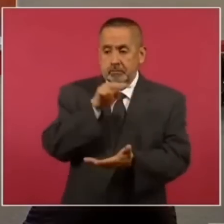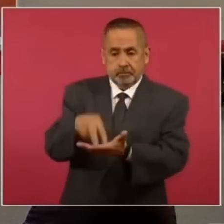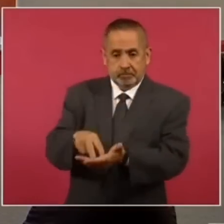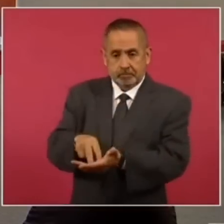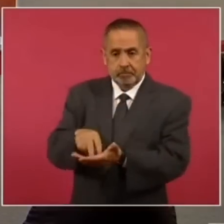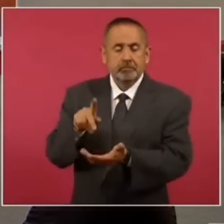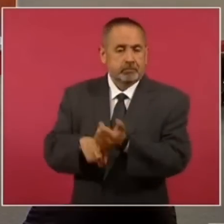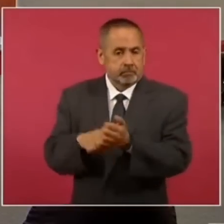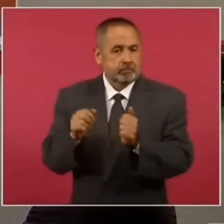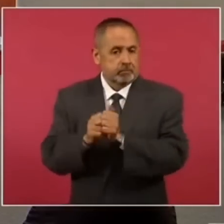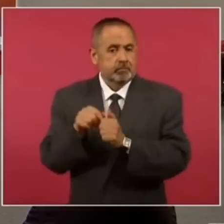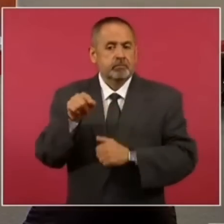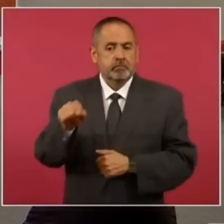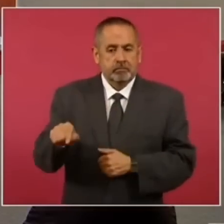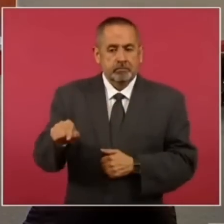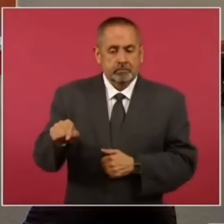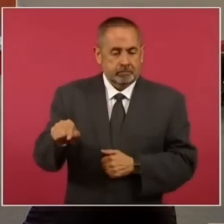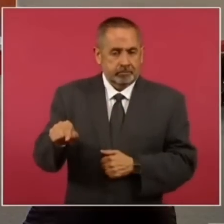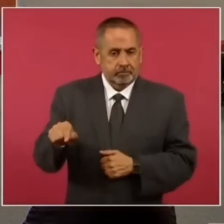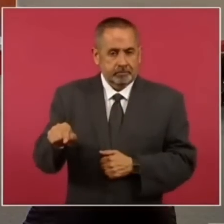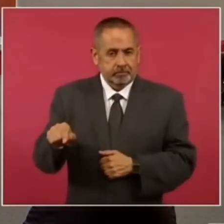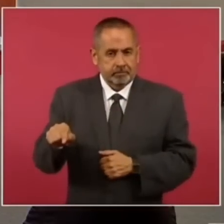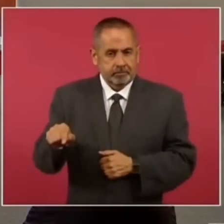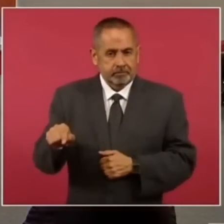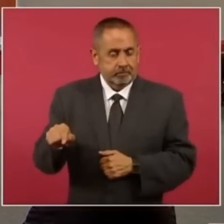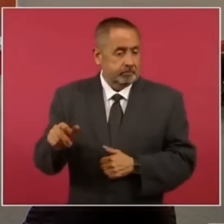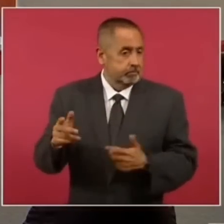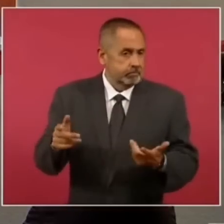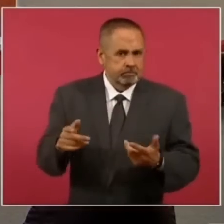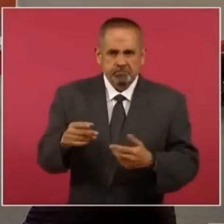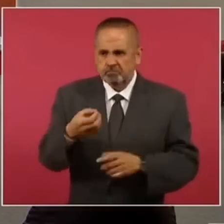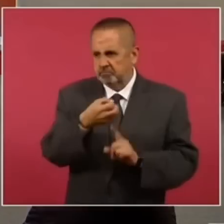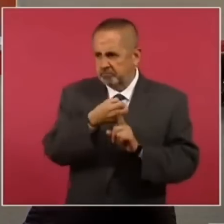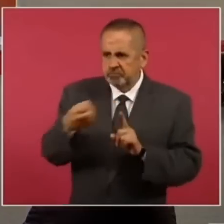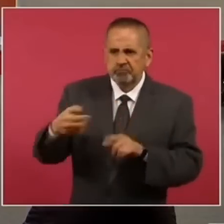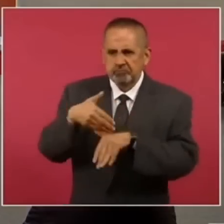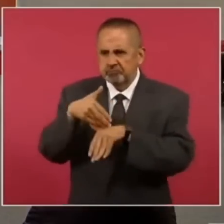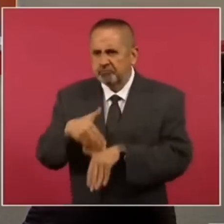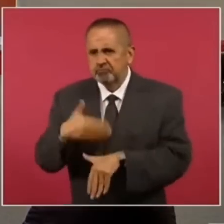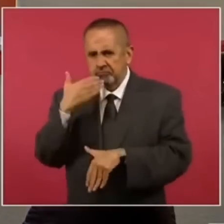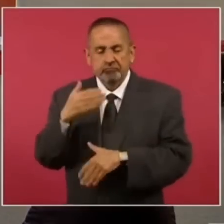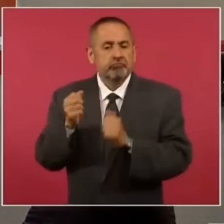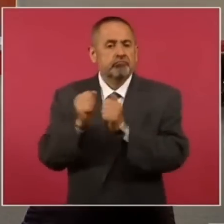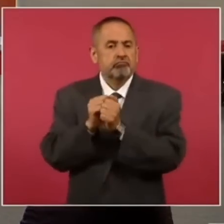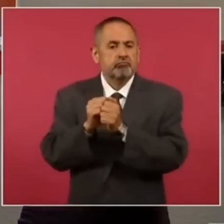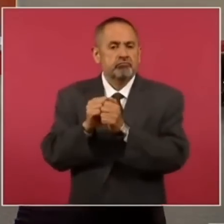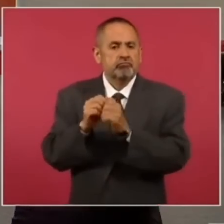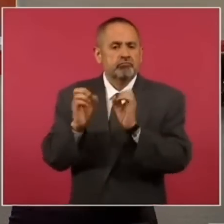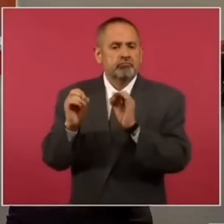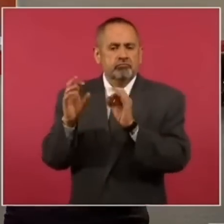y que están actuando de manera disciplinada, que ya tienen cuarteles.